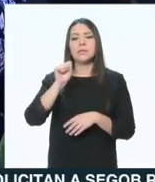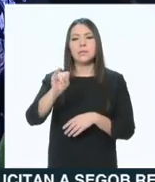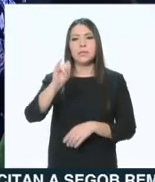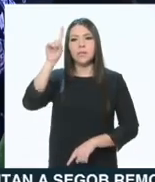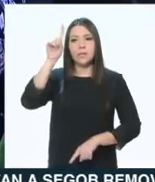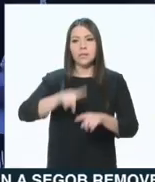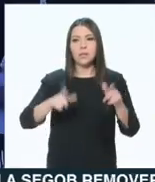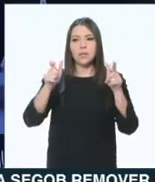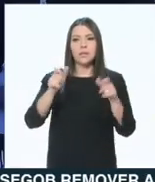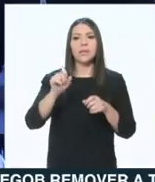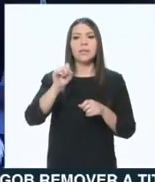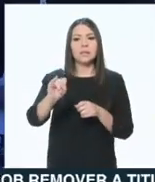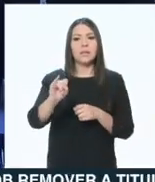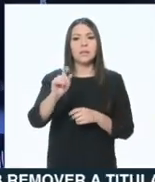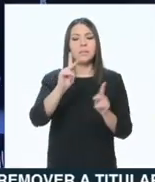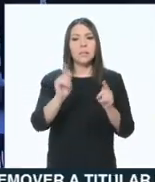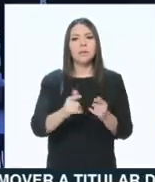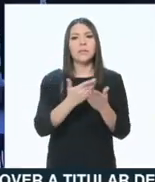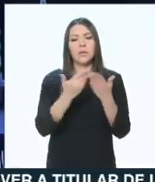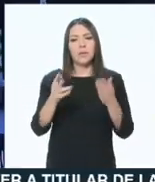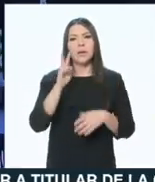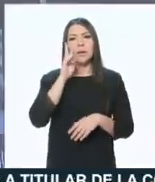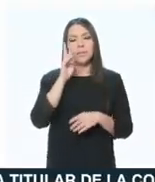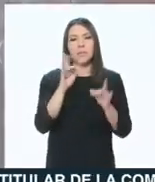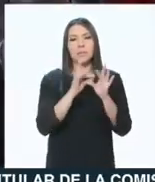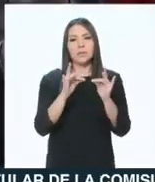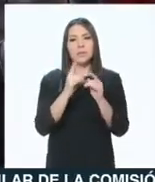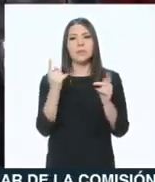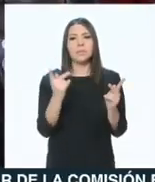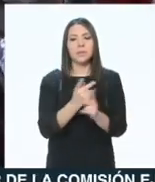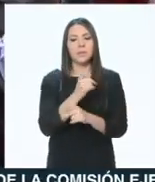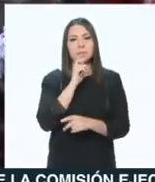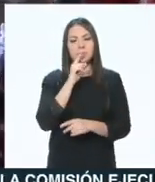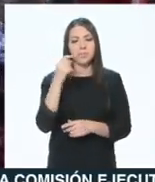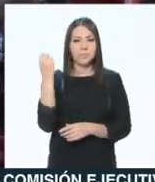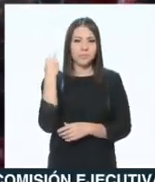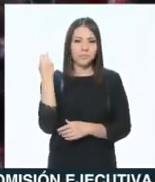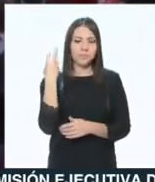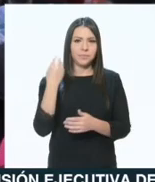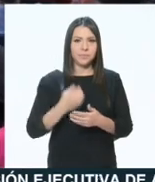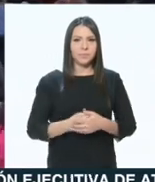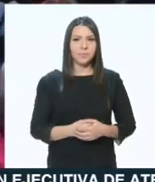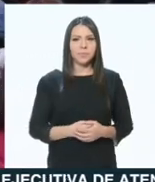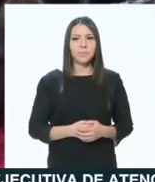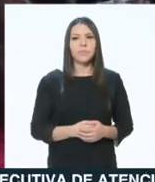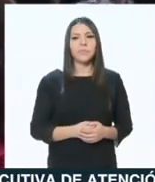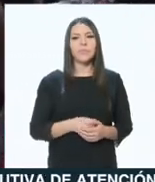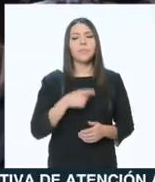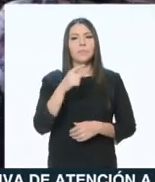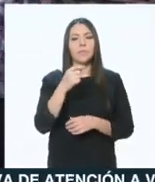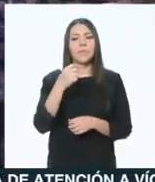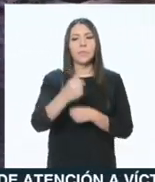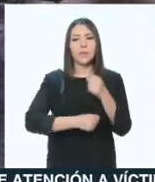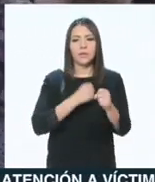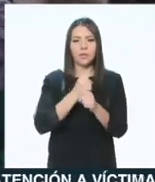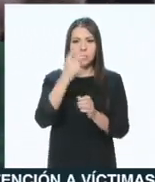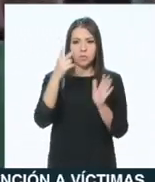hasta Iztapalapa. Enrique Muñiz estuvo ahí y nos trajo los detalles. Durante el 2018, en la alcaldía de